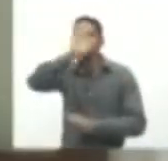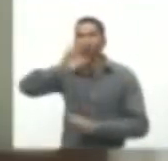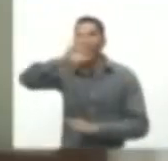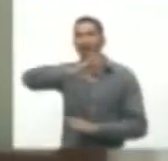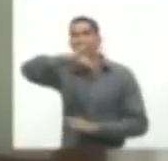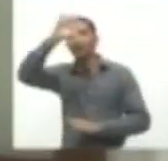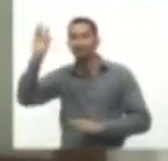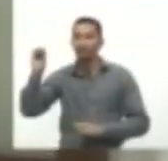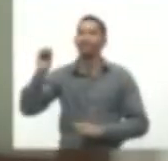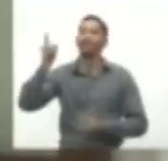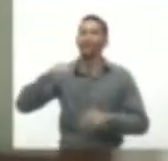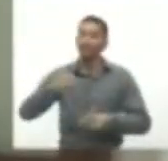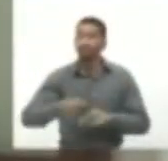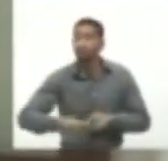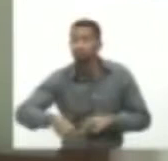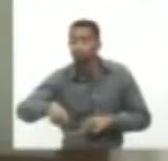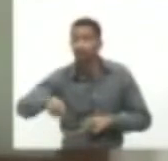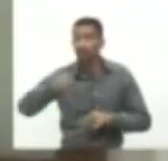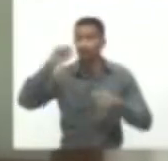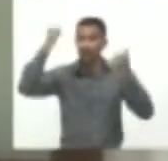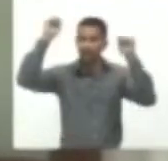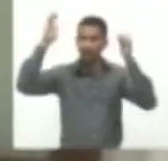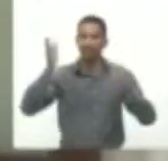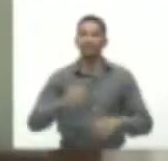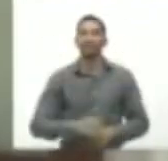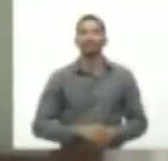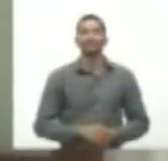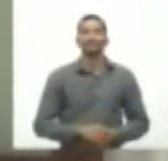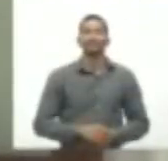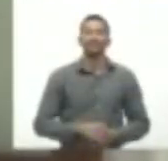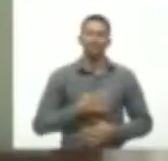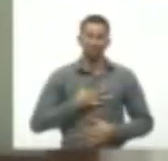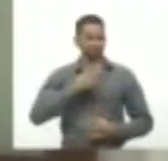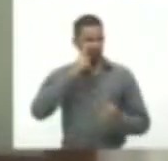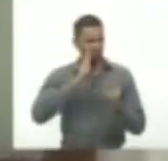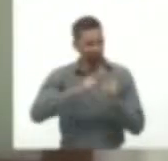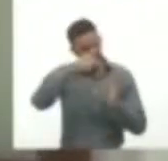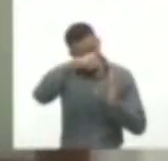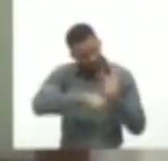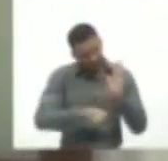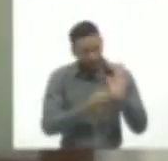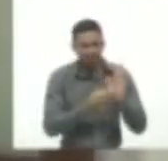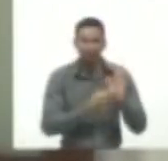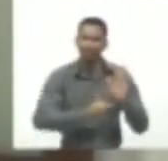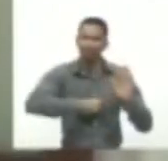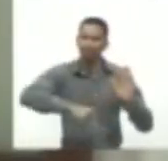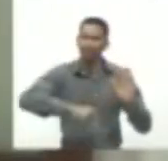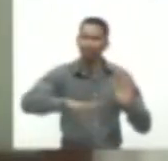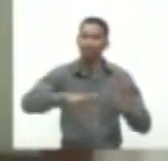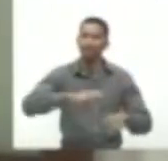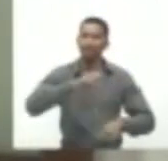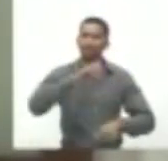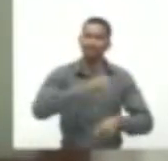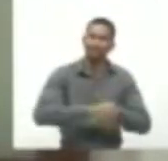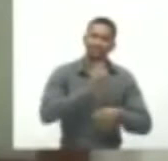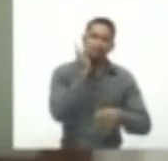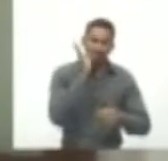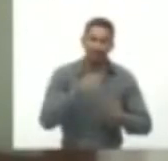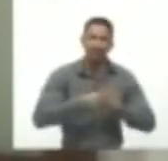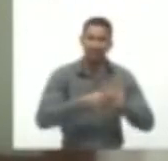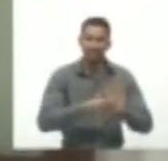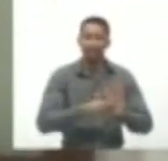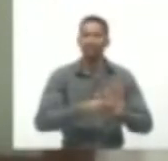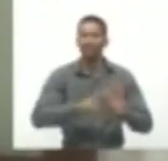carnavales. Como conocedor del derecho penal, que riñe con el derecho a